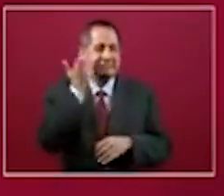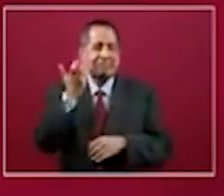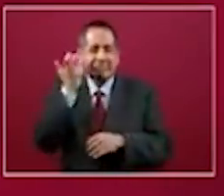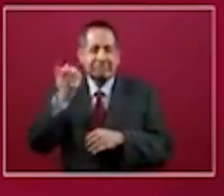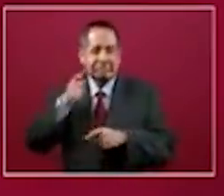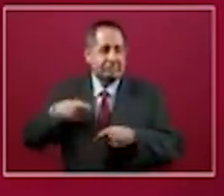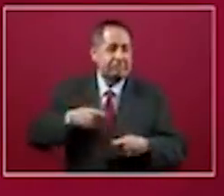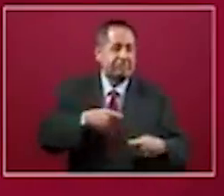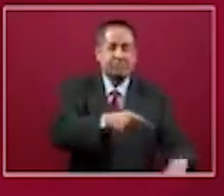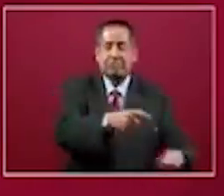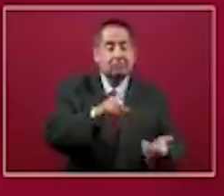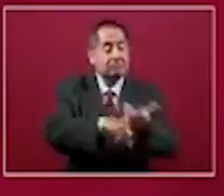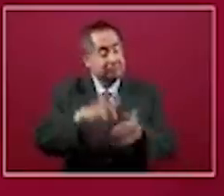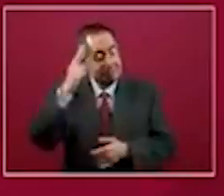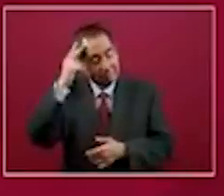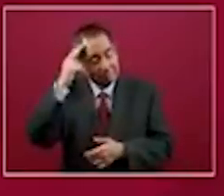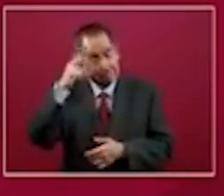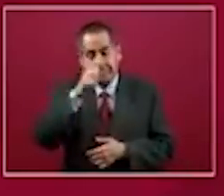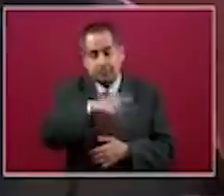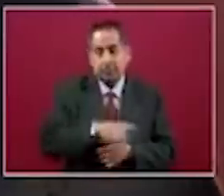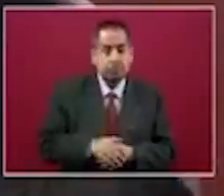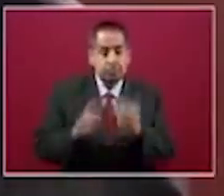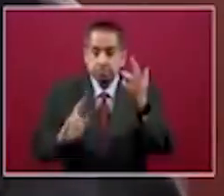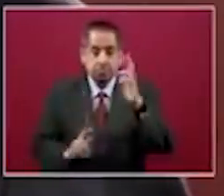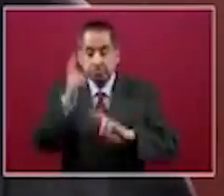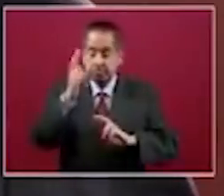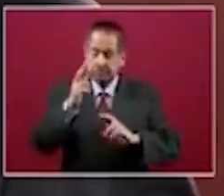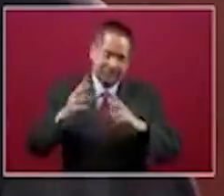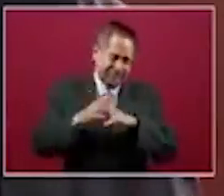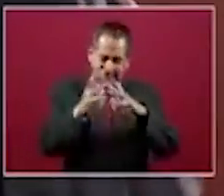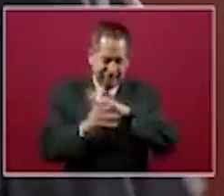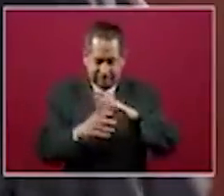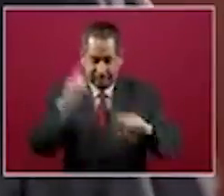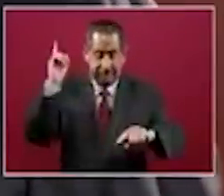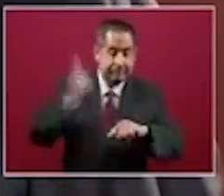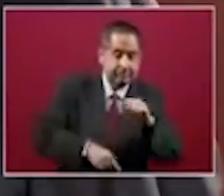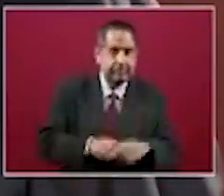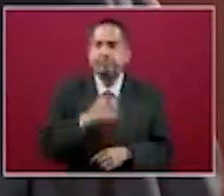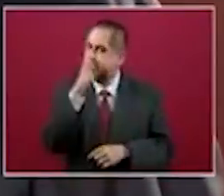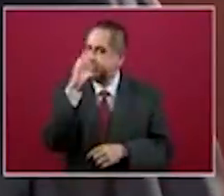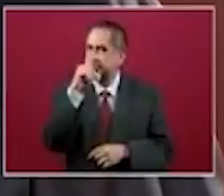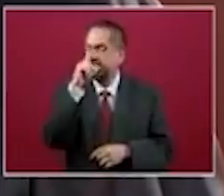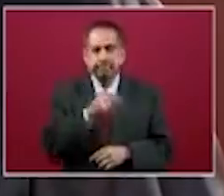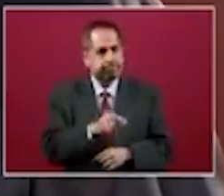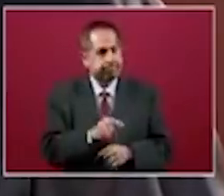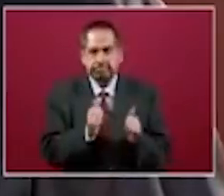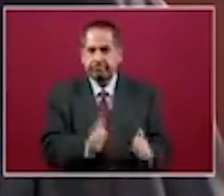Entonces, desde entonces, y la revolución no pudo con ese